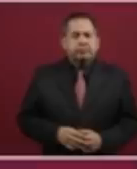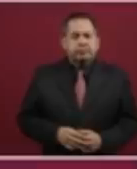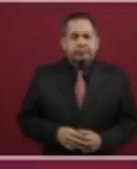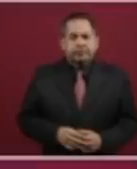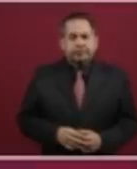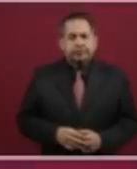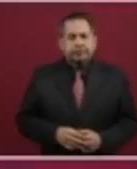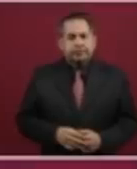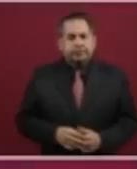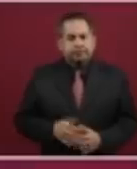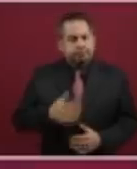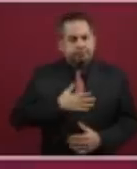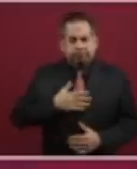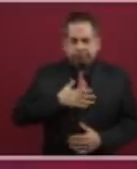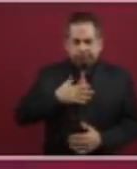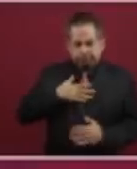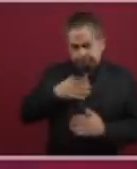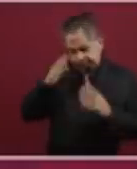mi oficio,